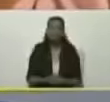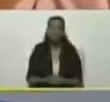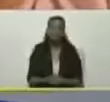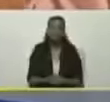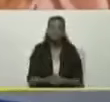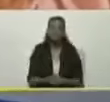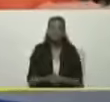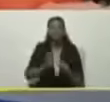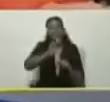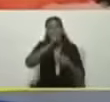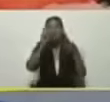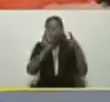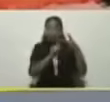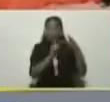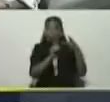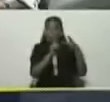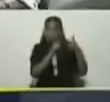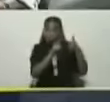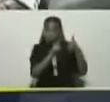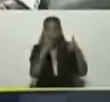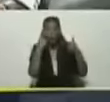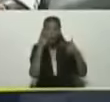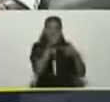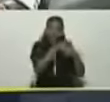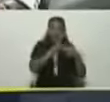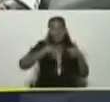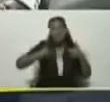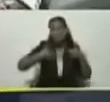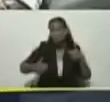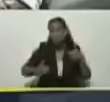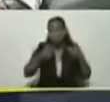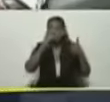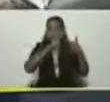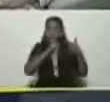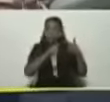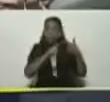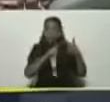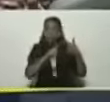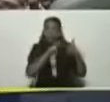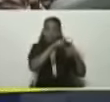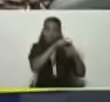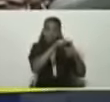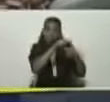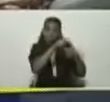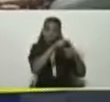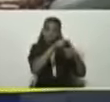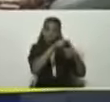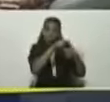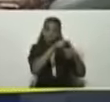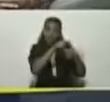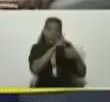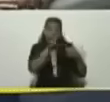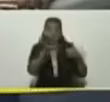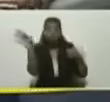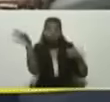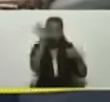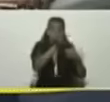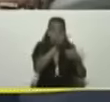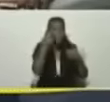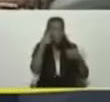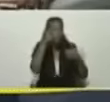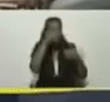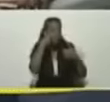El otro vértice, fíjate, a nivel del vértice salud, acabo de